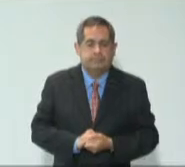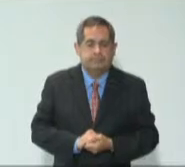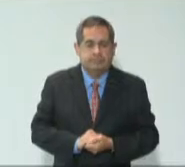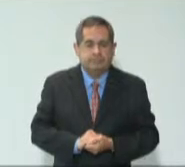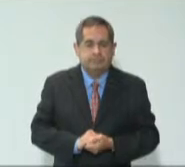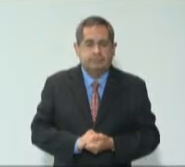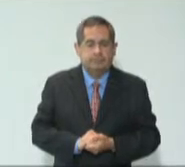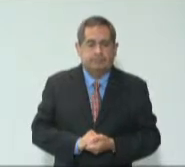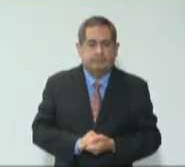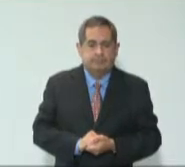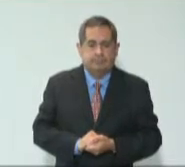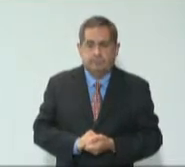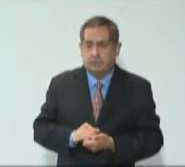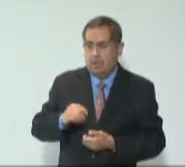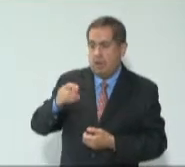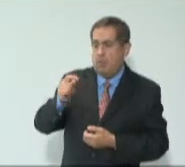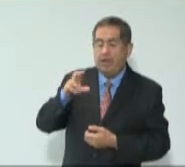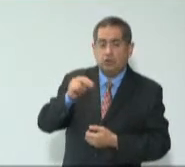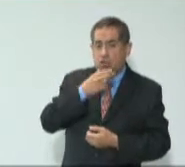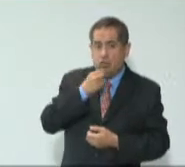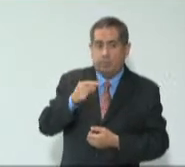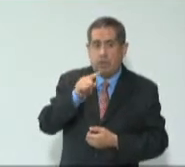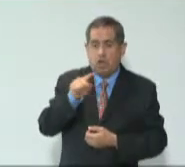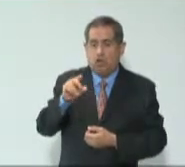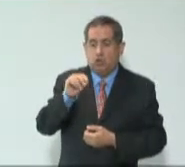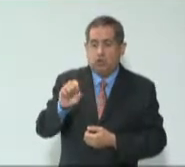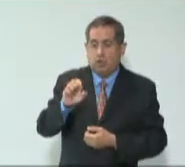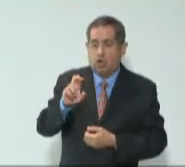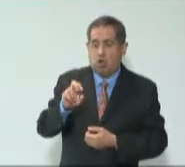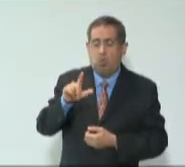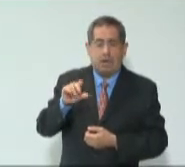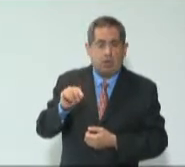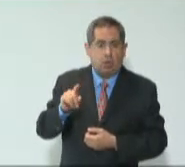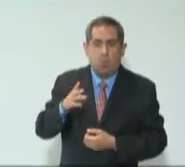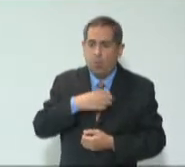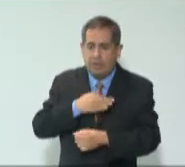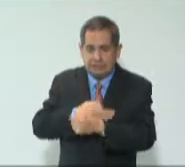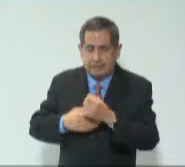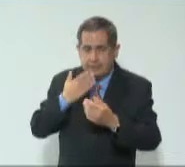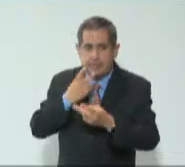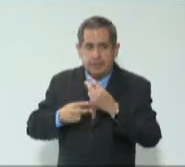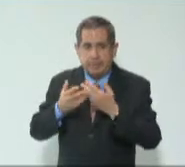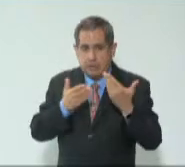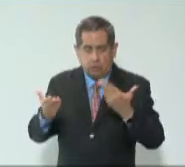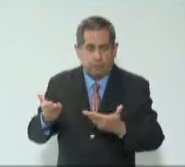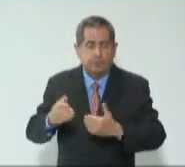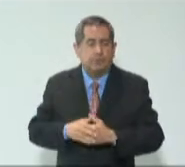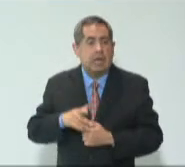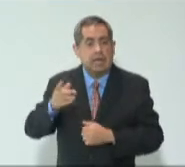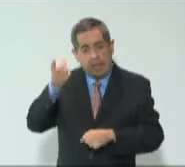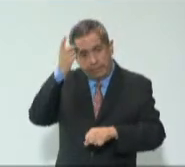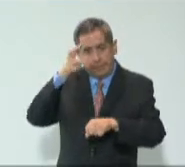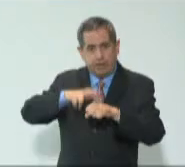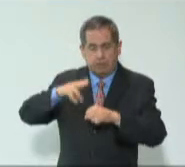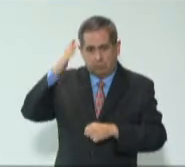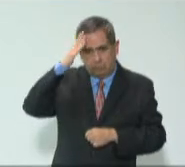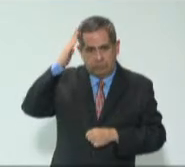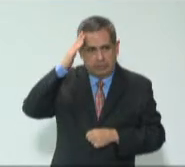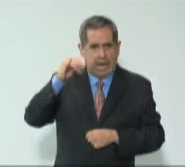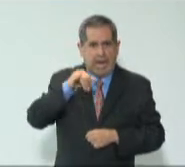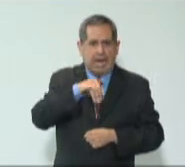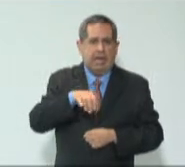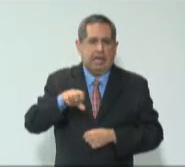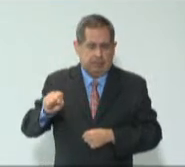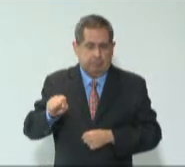presentar al maestro zoer Robledo Maestro buenas tardes Cómo está bienvenido Él es director general del Instituto